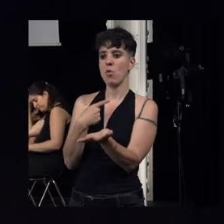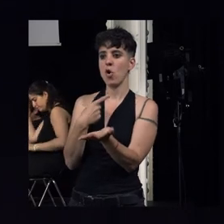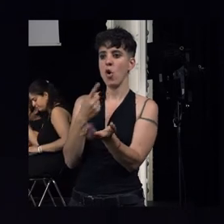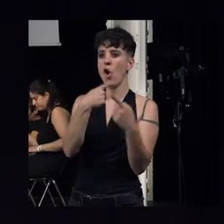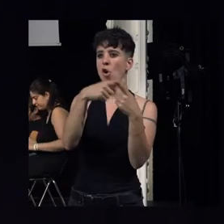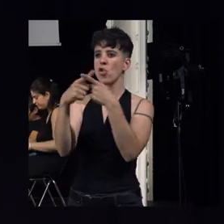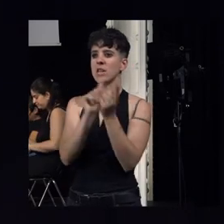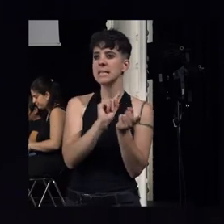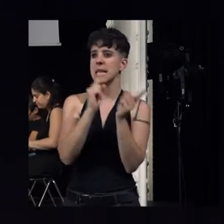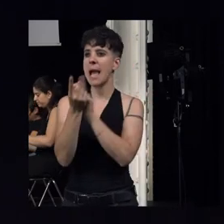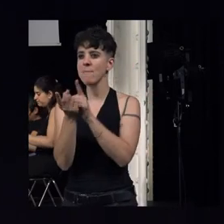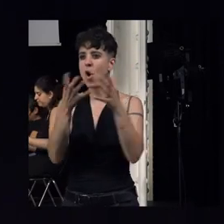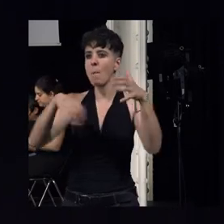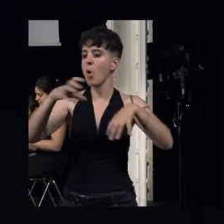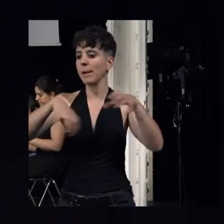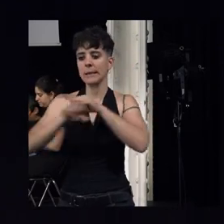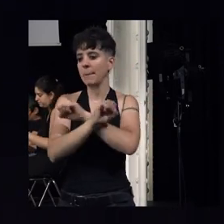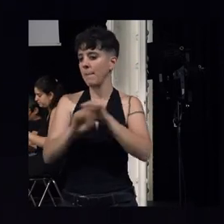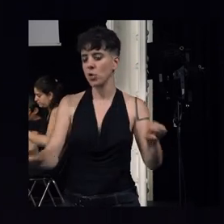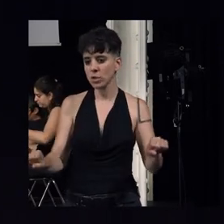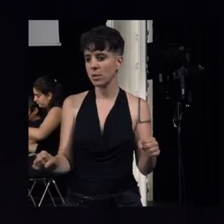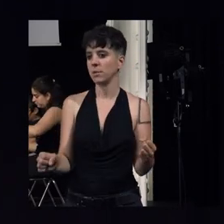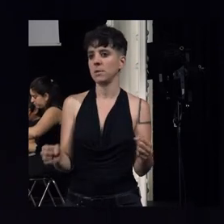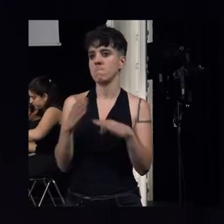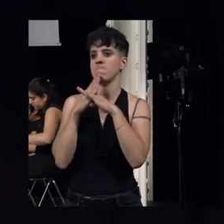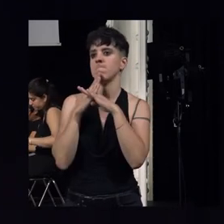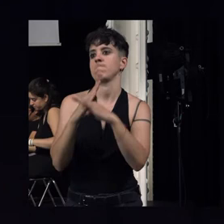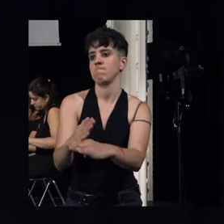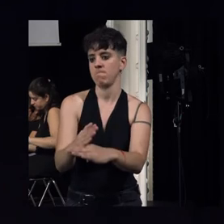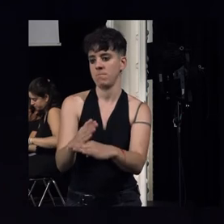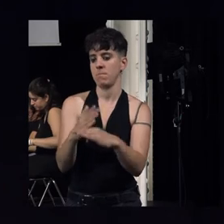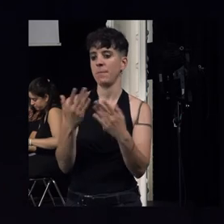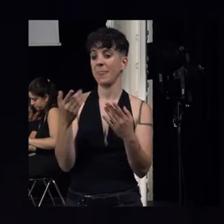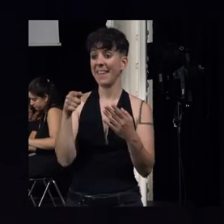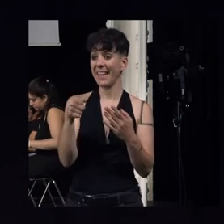las cosas. Y por lo tanto tampoco quiero estar en el poder.